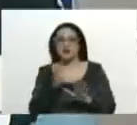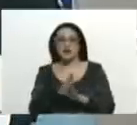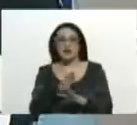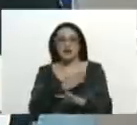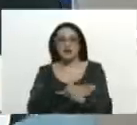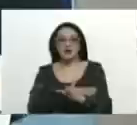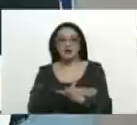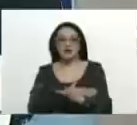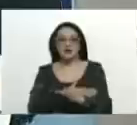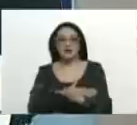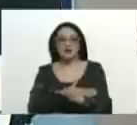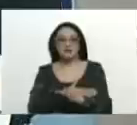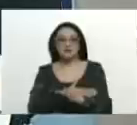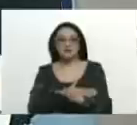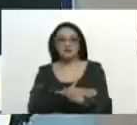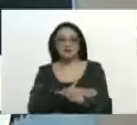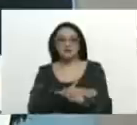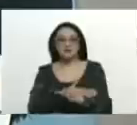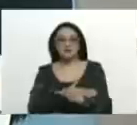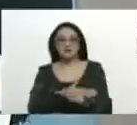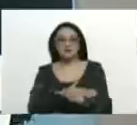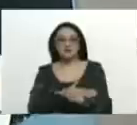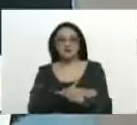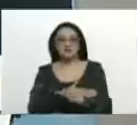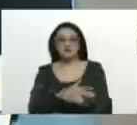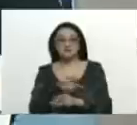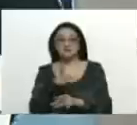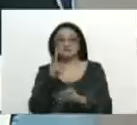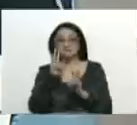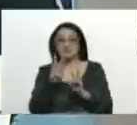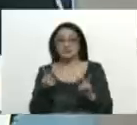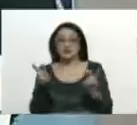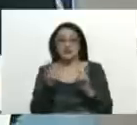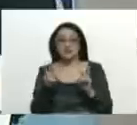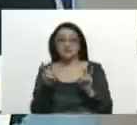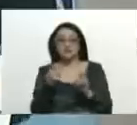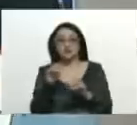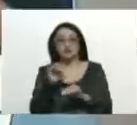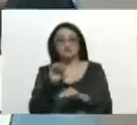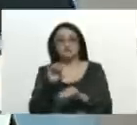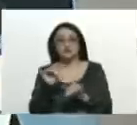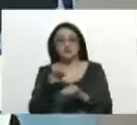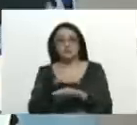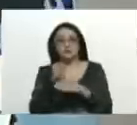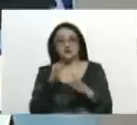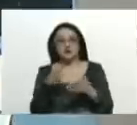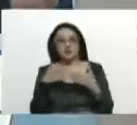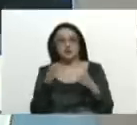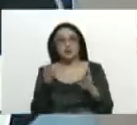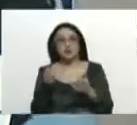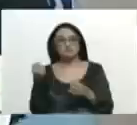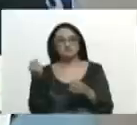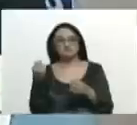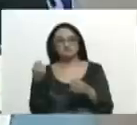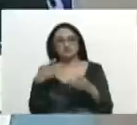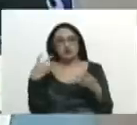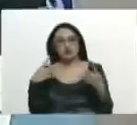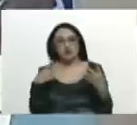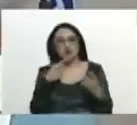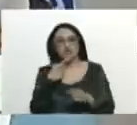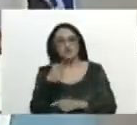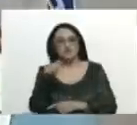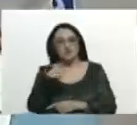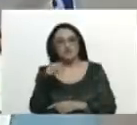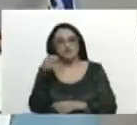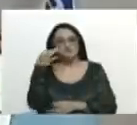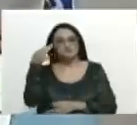sido objeto y es objeto de investigación por este Ministerio Público y lo hemos dicho en varias alocuciones acá